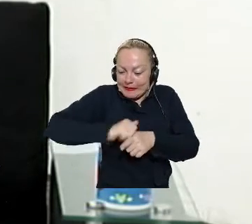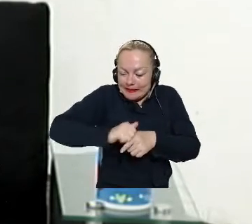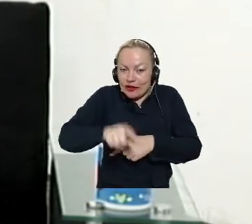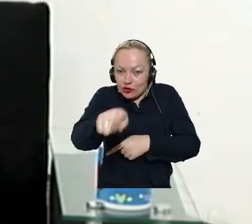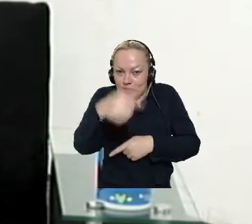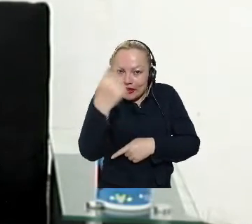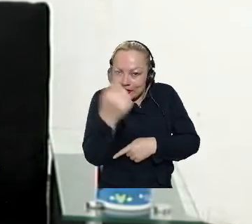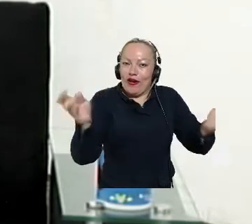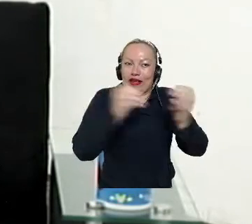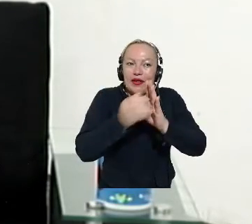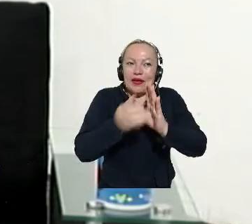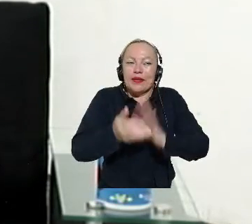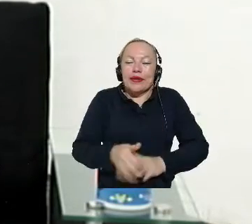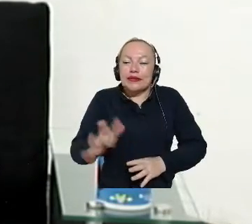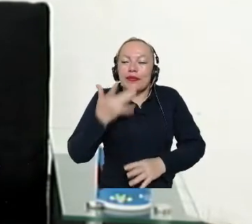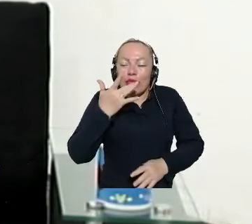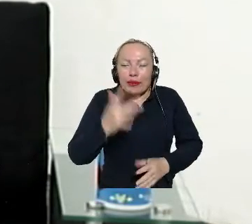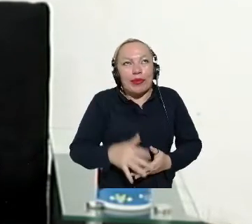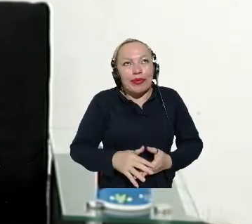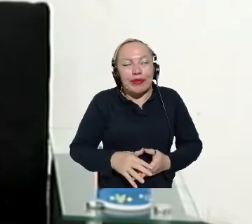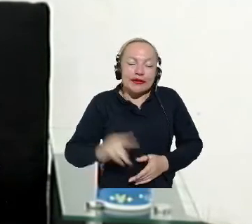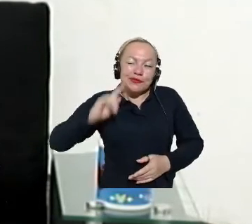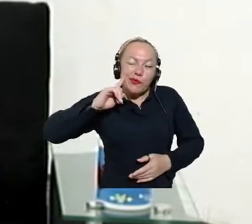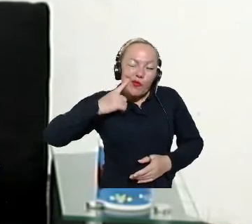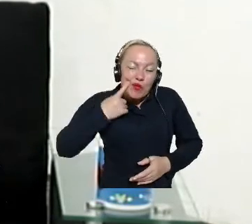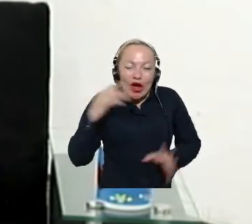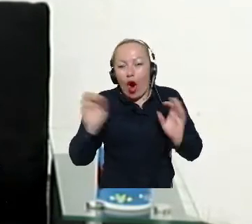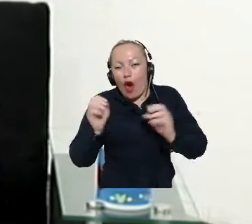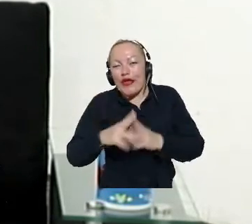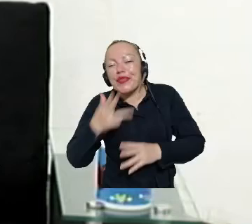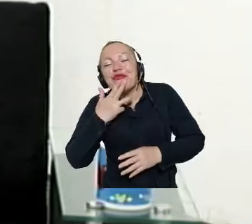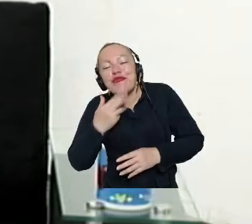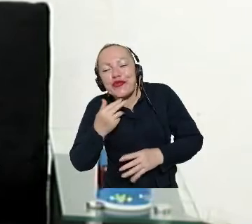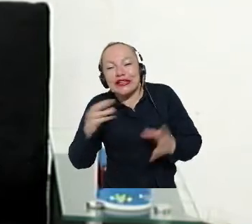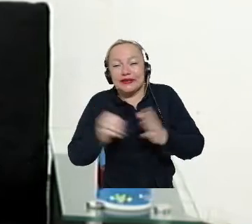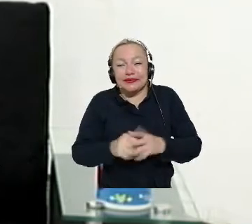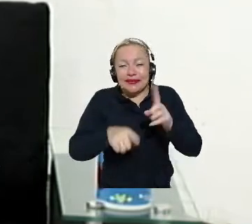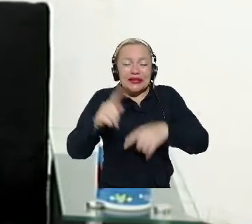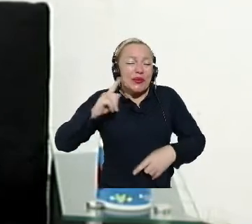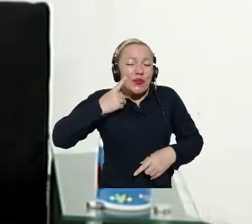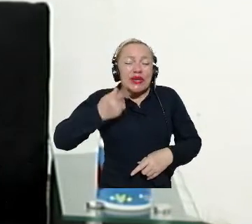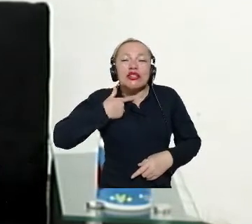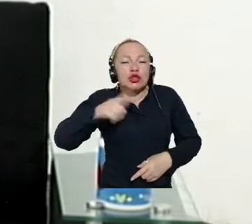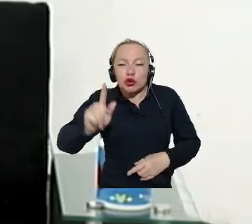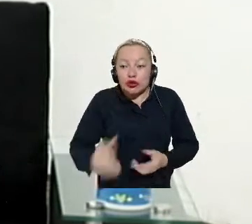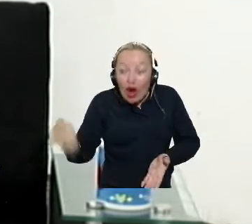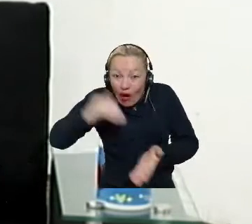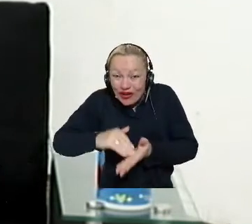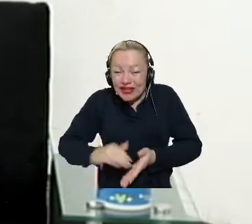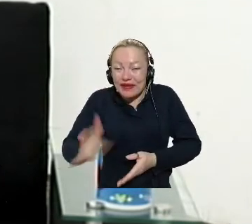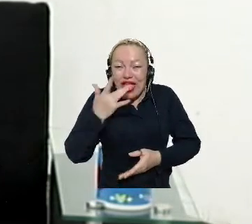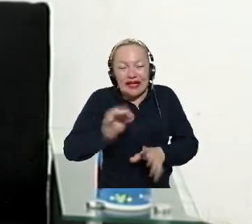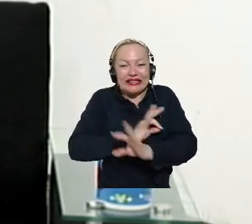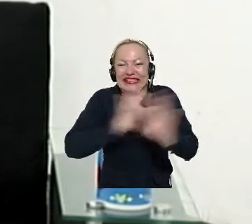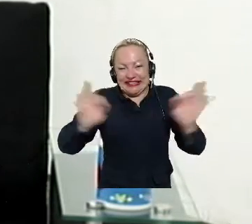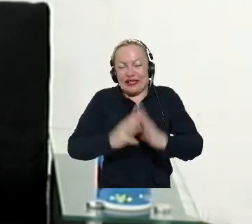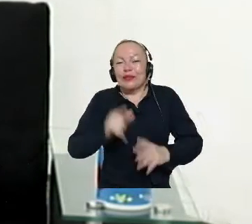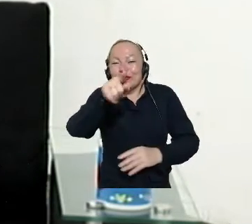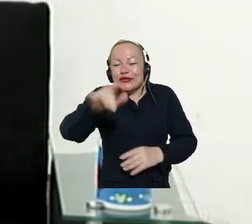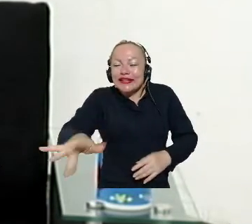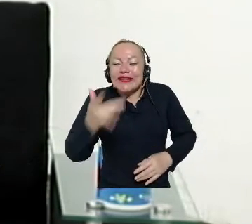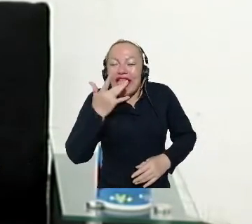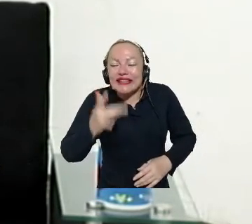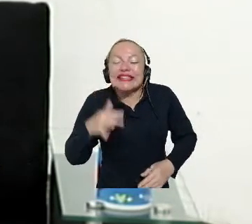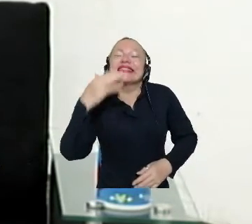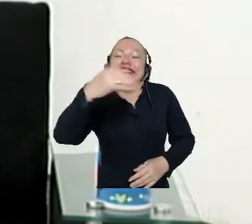usted. Si le supo dulce o amargo, le supo a usted. Entonces ya si le supo amargo y no le gustó, no lo volverá a comer. Pero ya sabe a qué sabe,